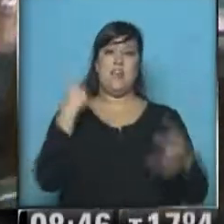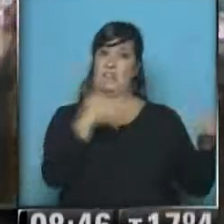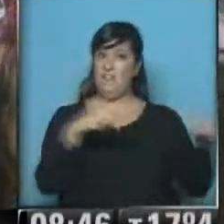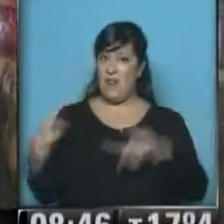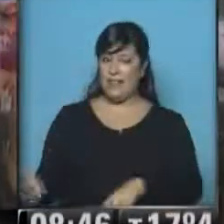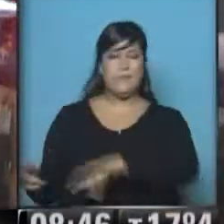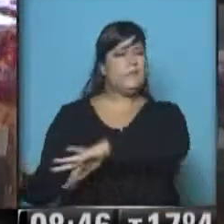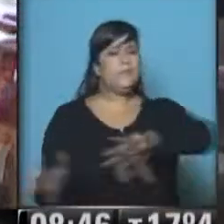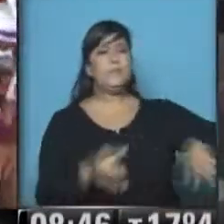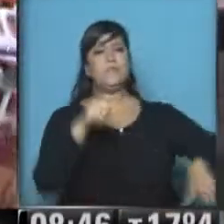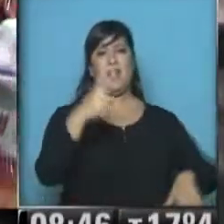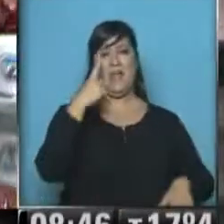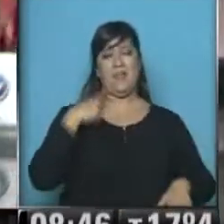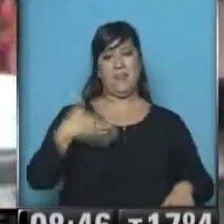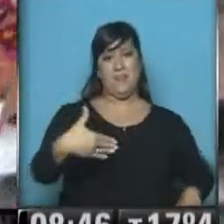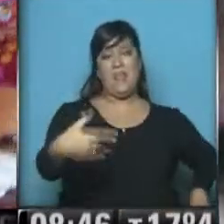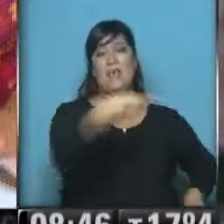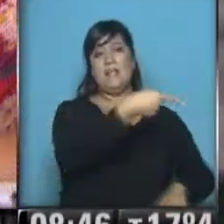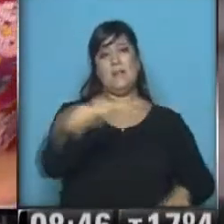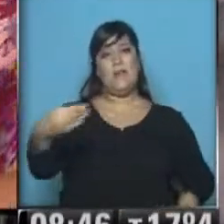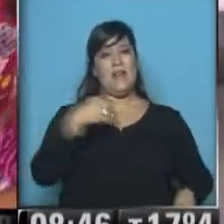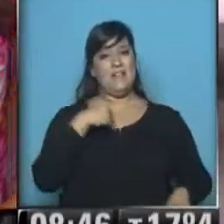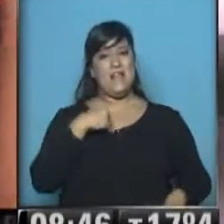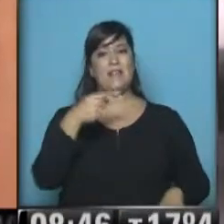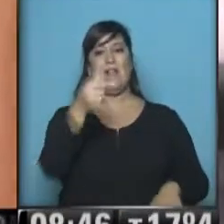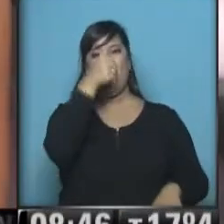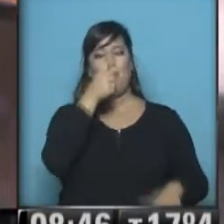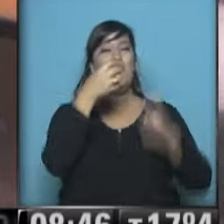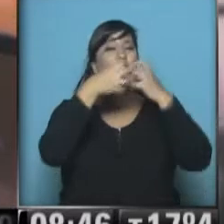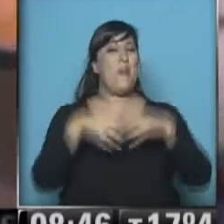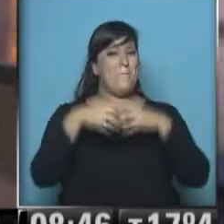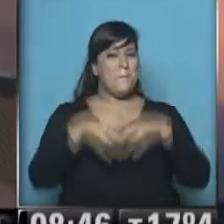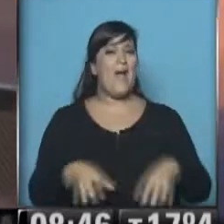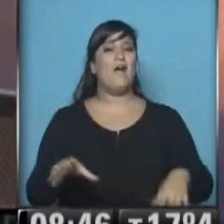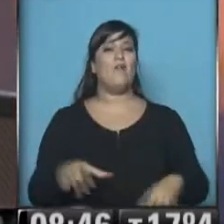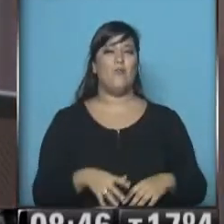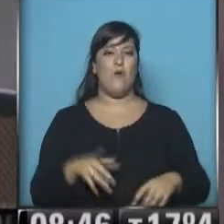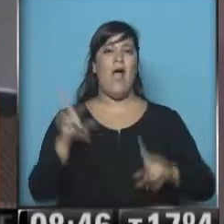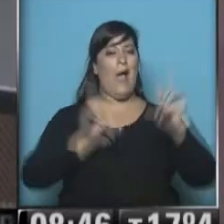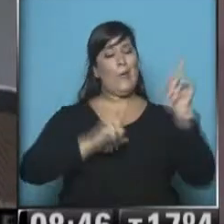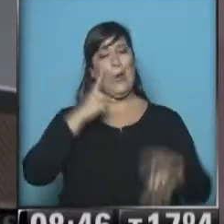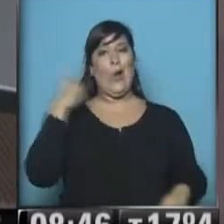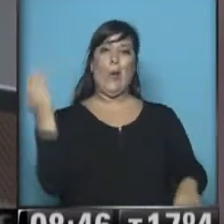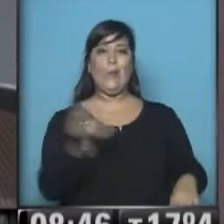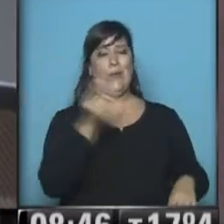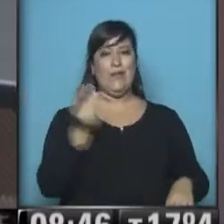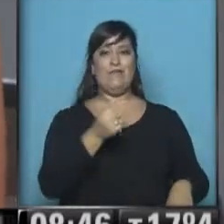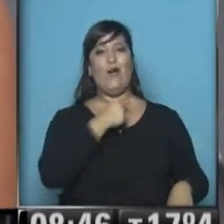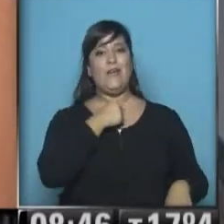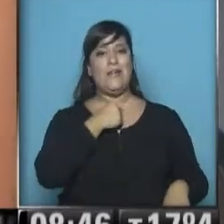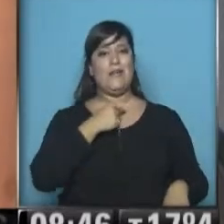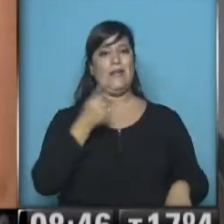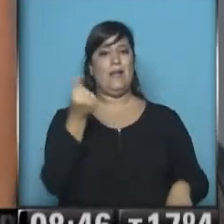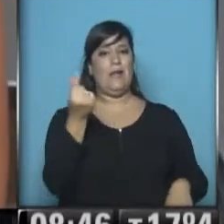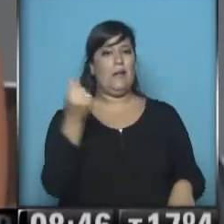Bueno, estamos a días nada más, Semana Santa, Domingo de Pascua, y no faltan esos vivos, claro, que quieren ganar unos